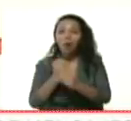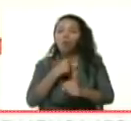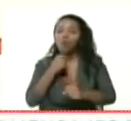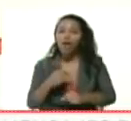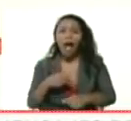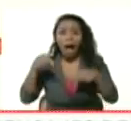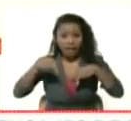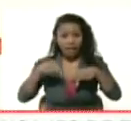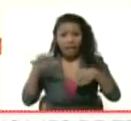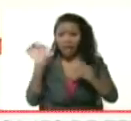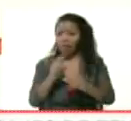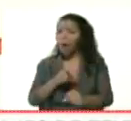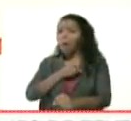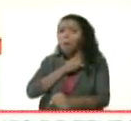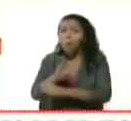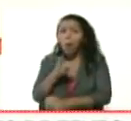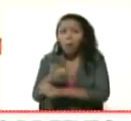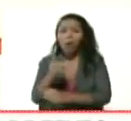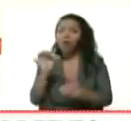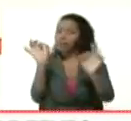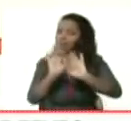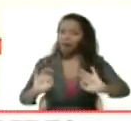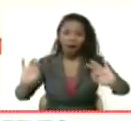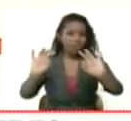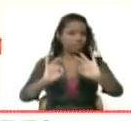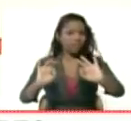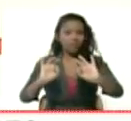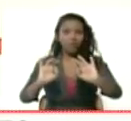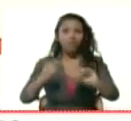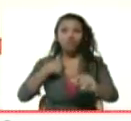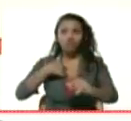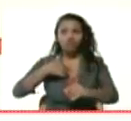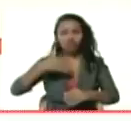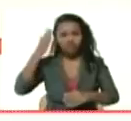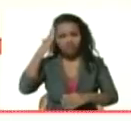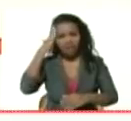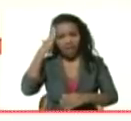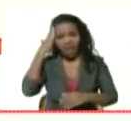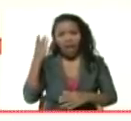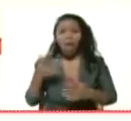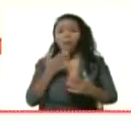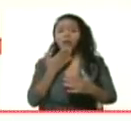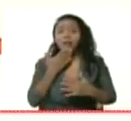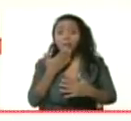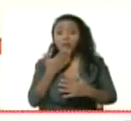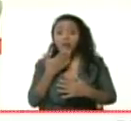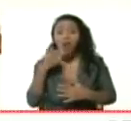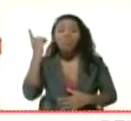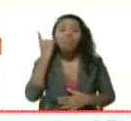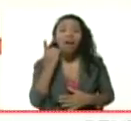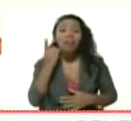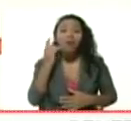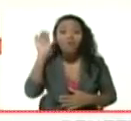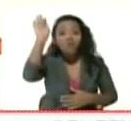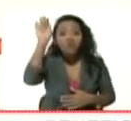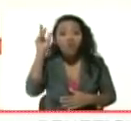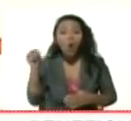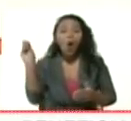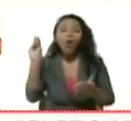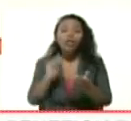obligado. Aquí no hay nadie obligado. Yo estoy seguro que Darío vuelve a nacer, vuelve y le dan la oportunidad, se vuelve a encargar de